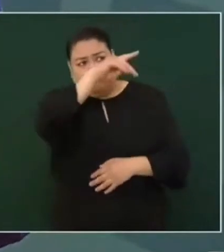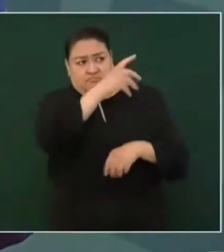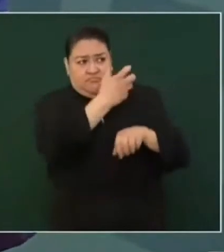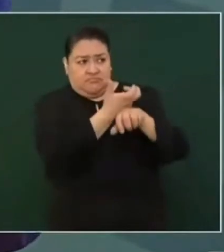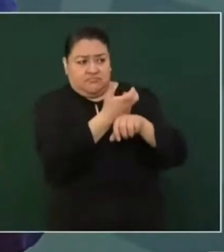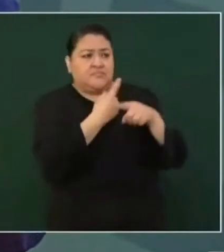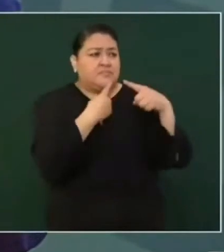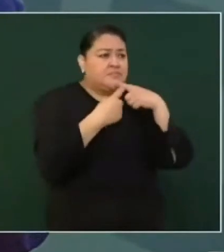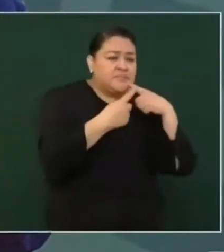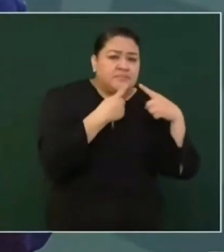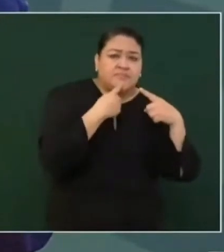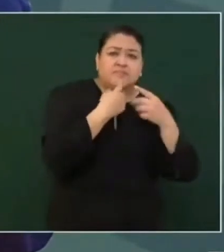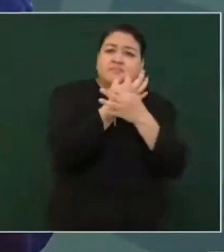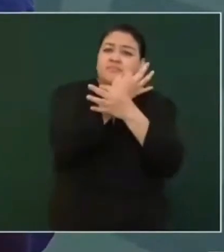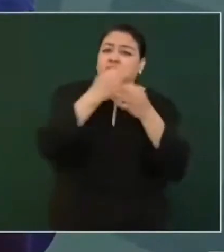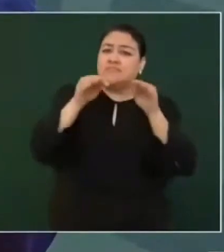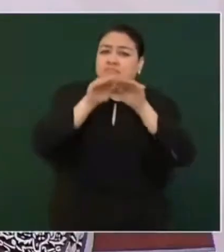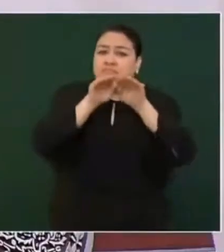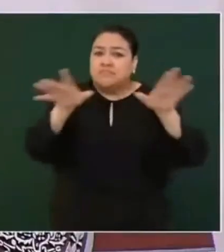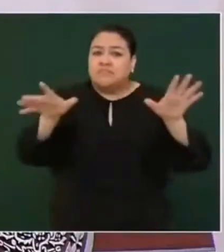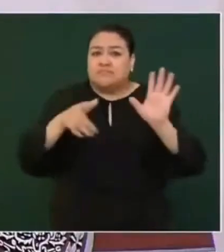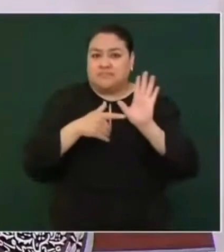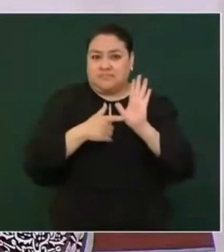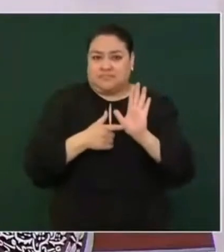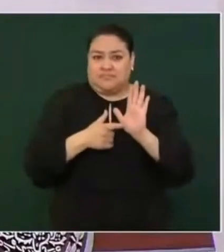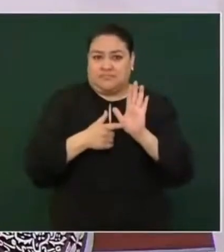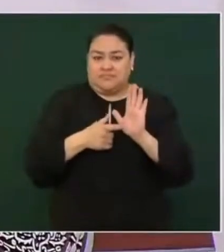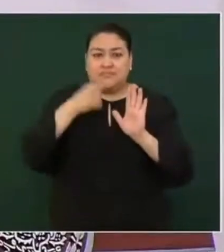Unidos para atender